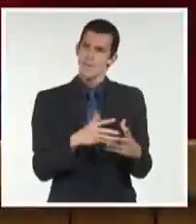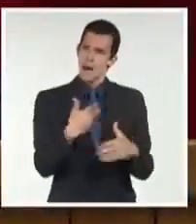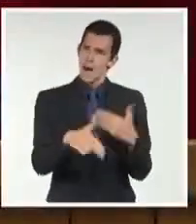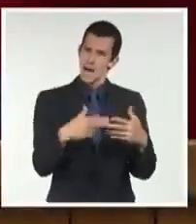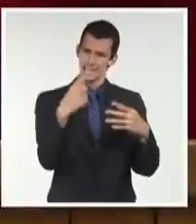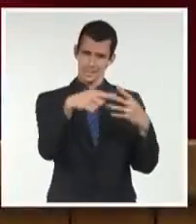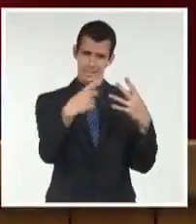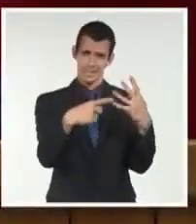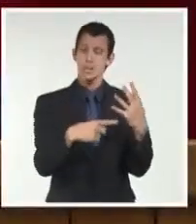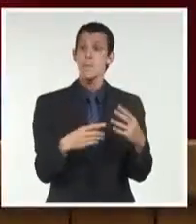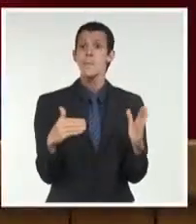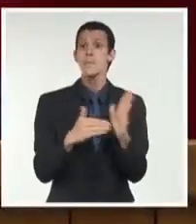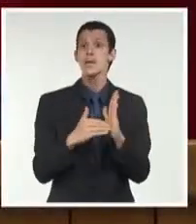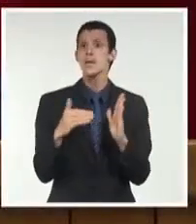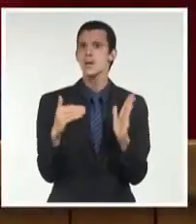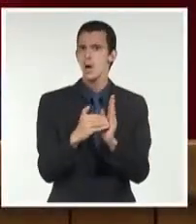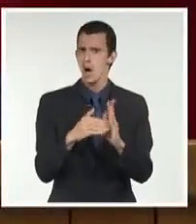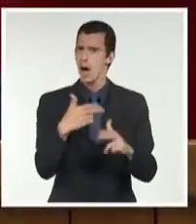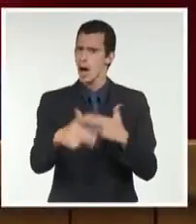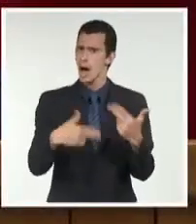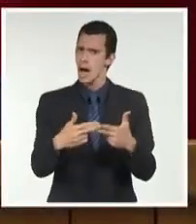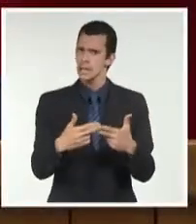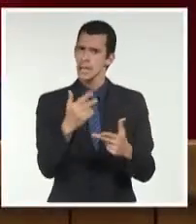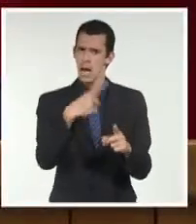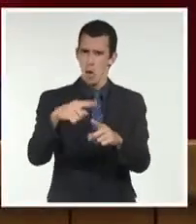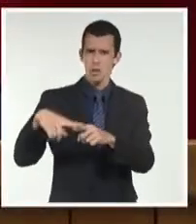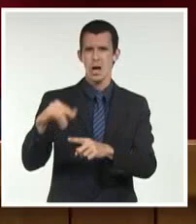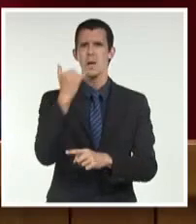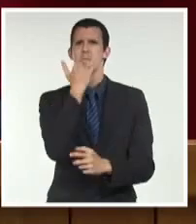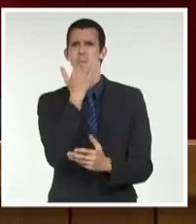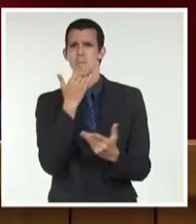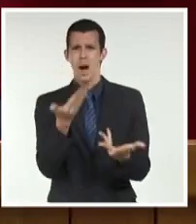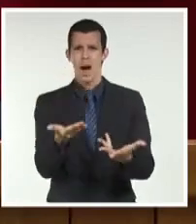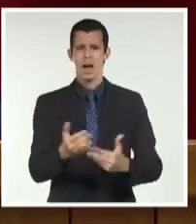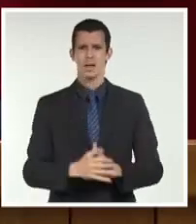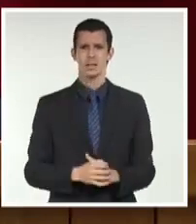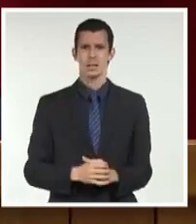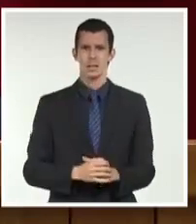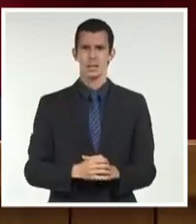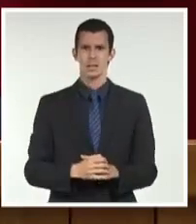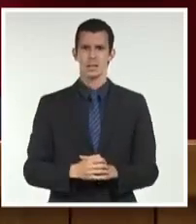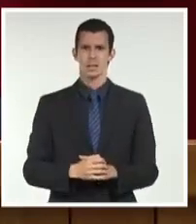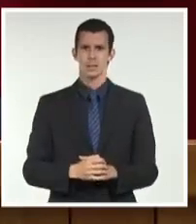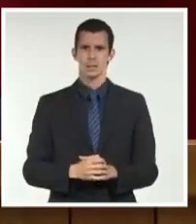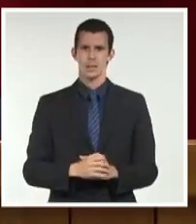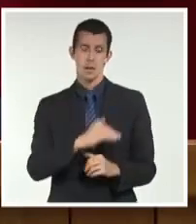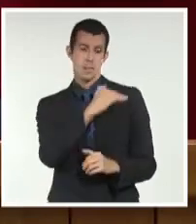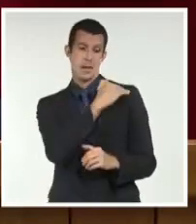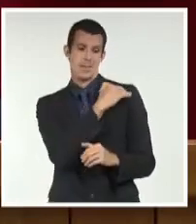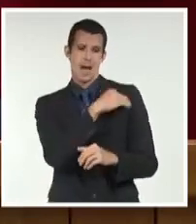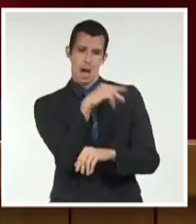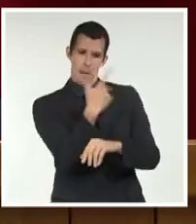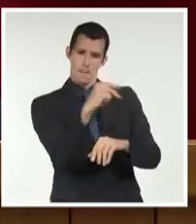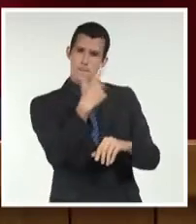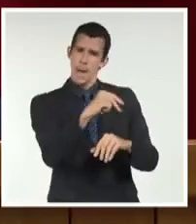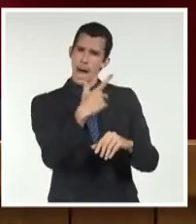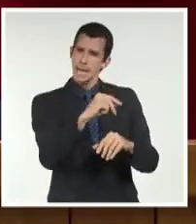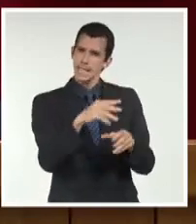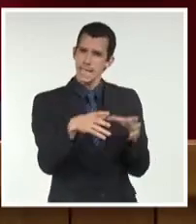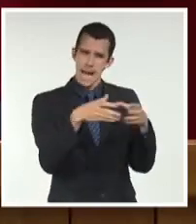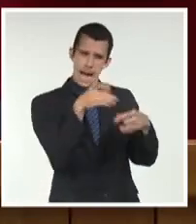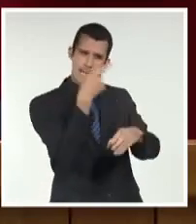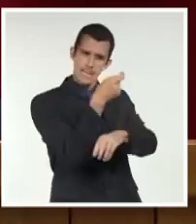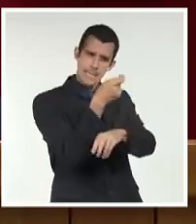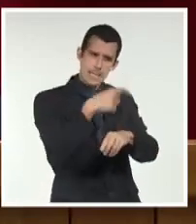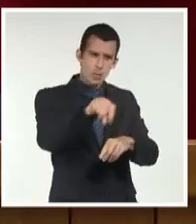han cometido en este hemisferio por parte de fuerzas represivas entrenadas y educadas en escuelas militares